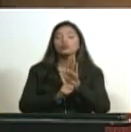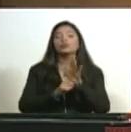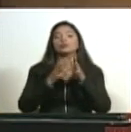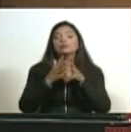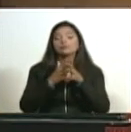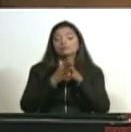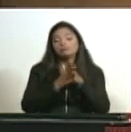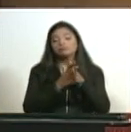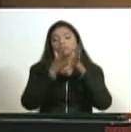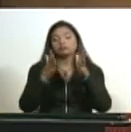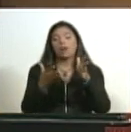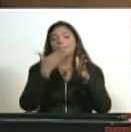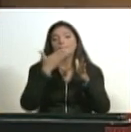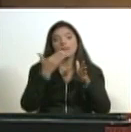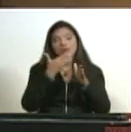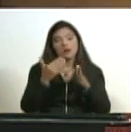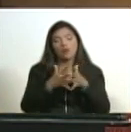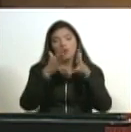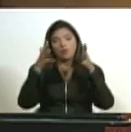ampliación, mejoría,